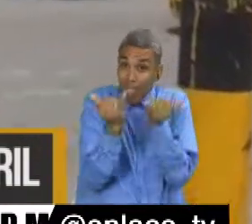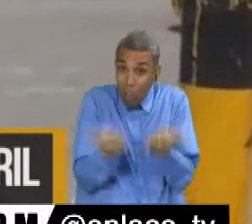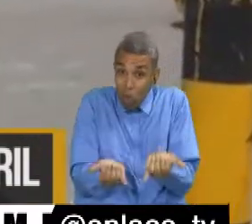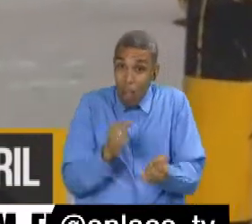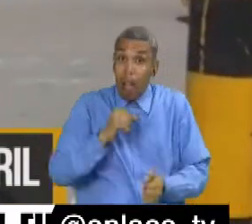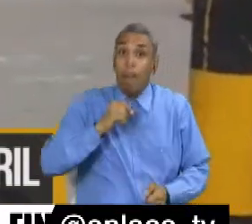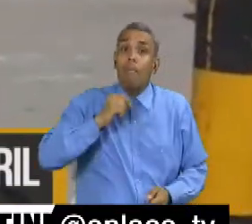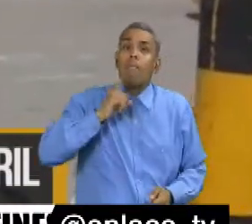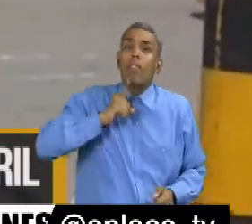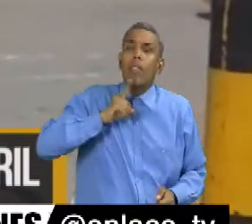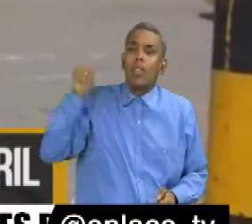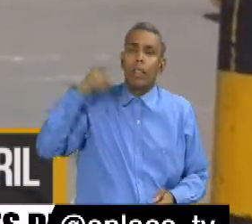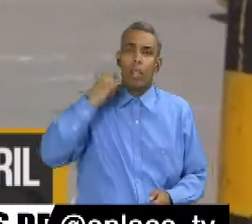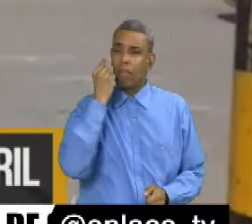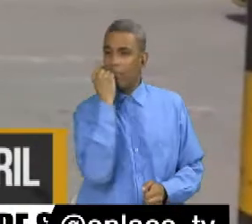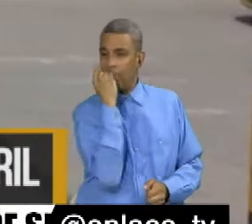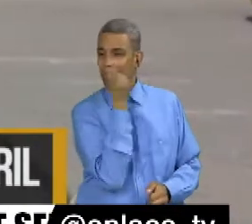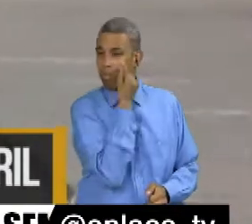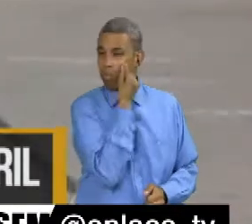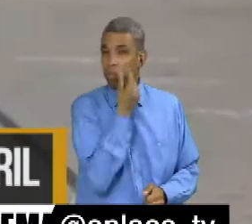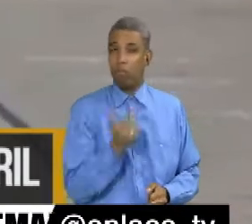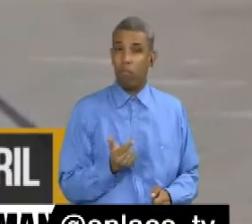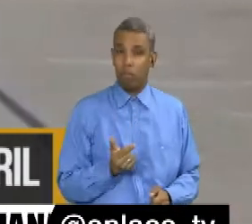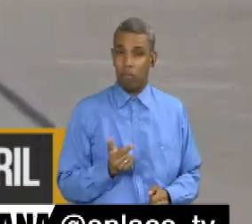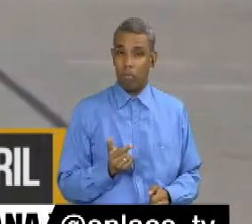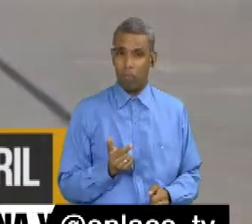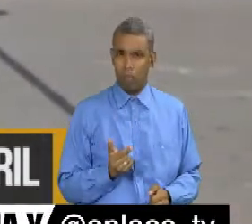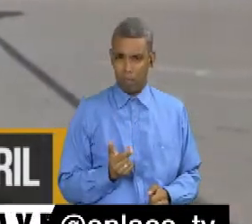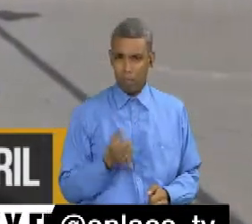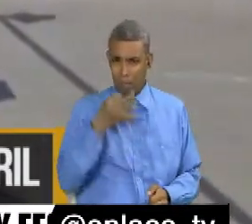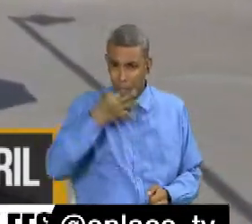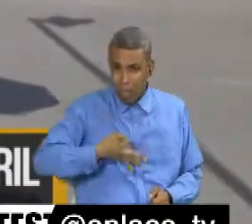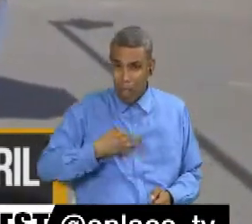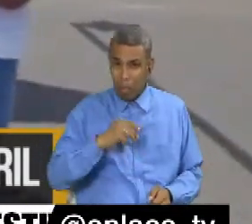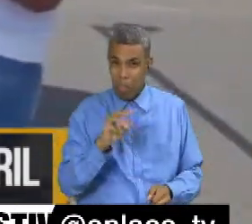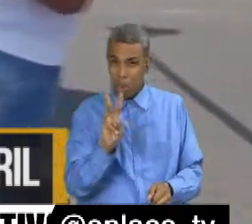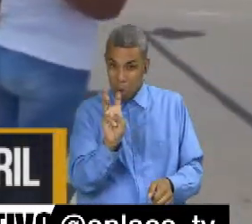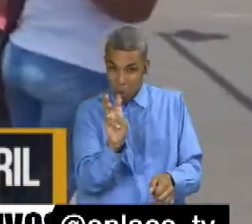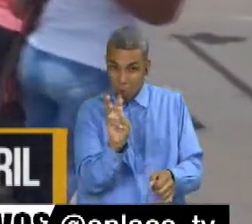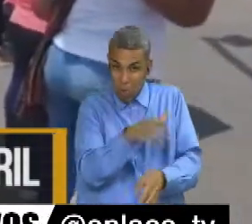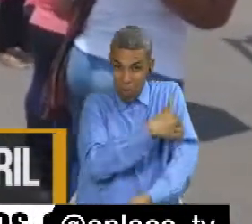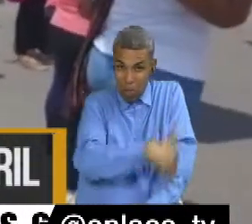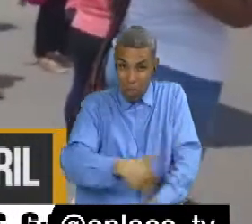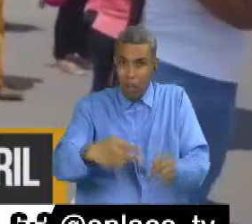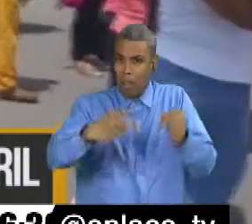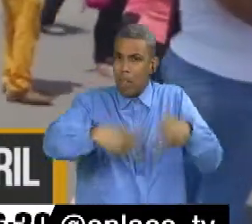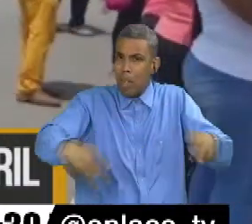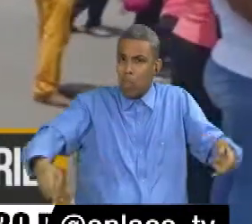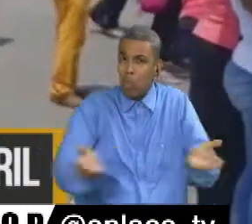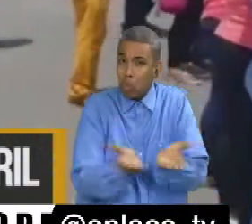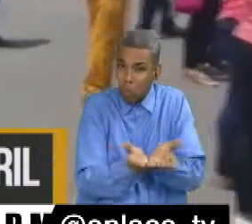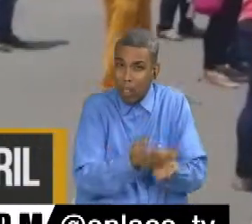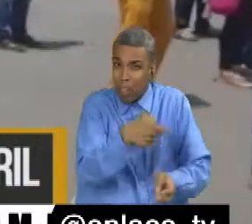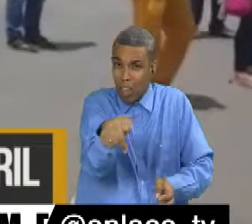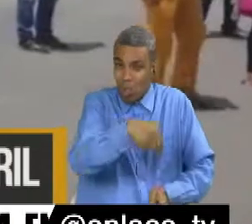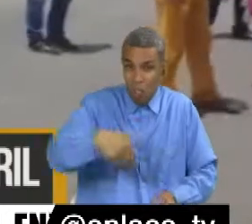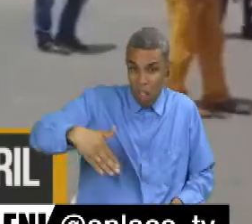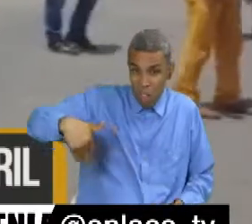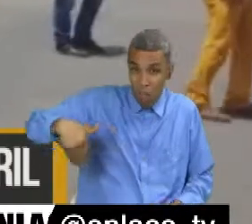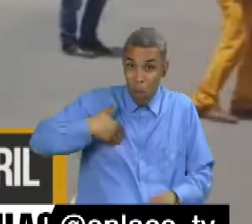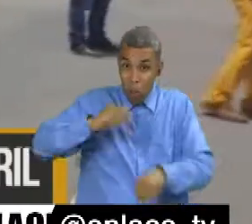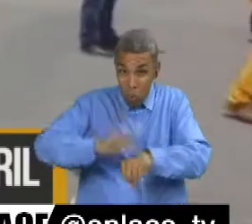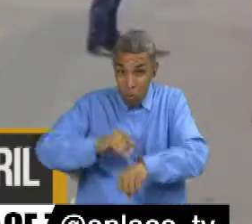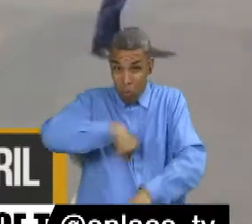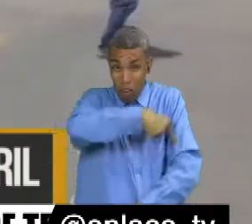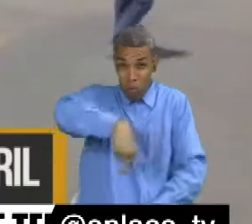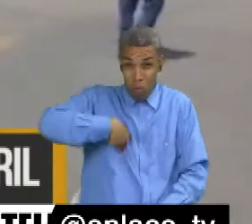está diciendo el gobierno, que los responsables de que los 8 millones de estudiantes estén sin clases, que los únicos